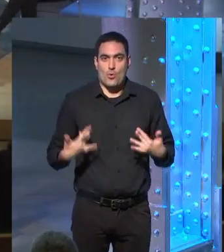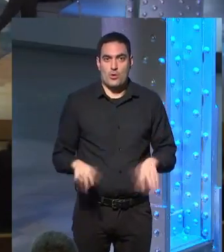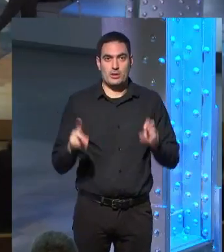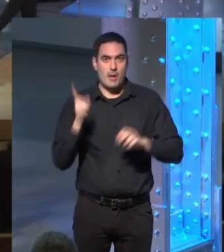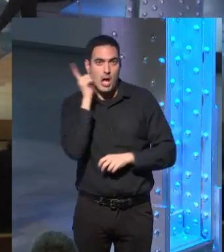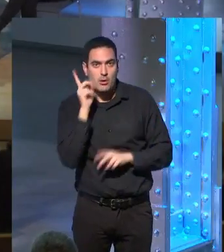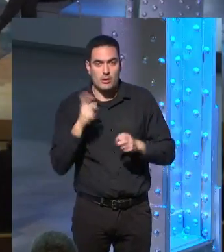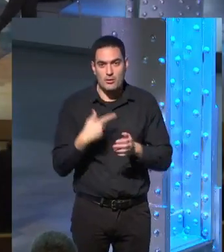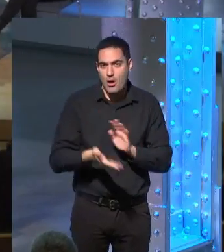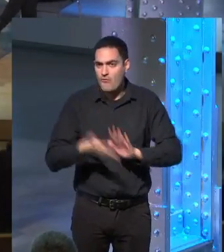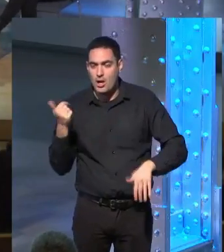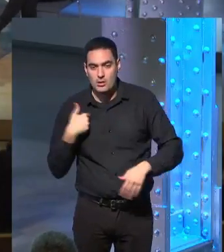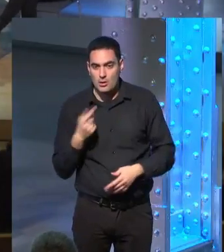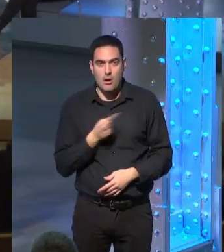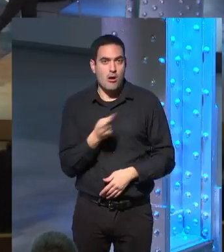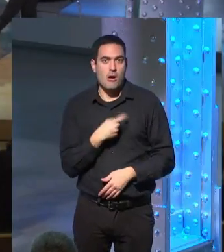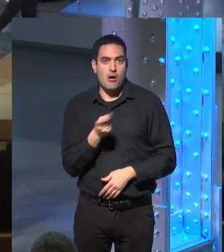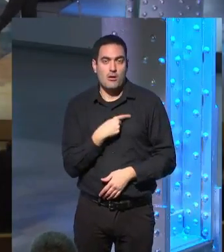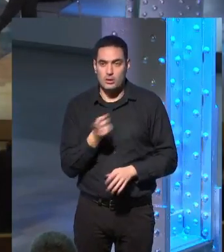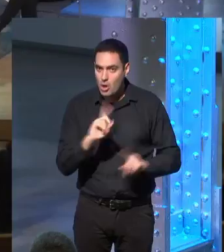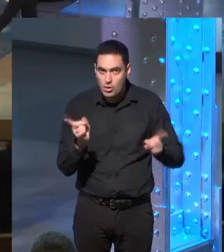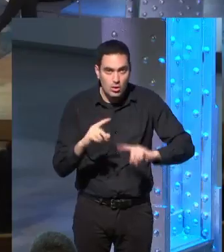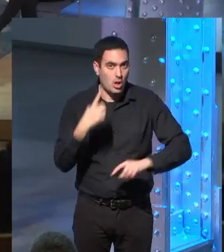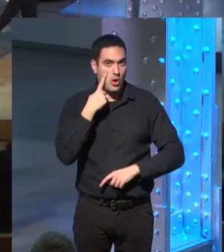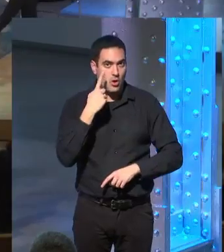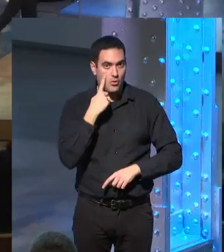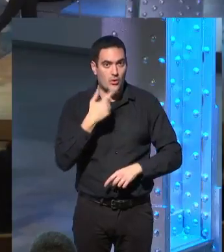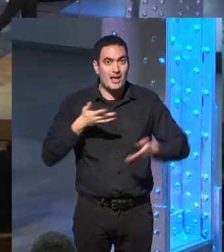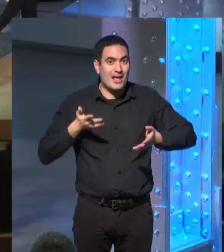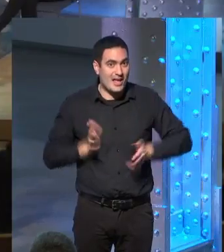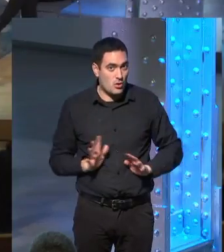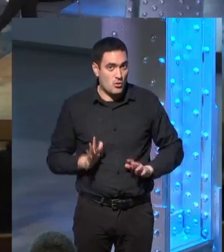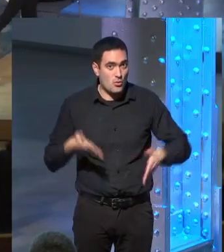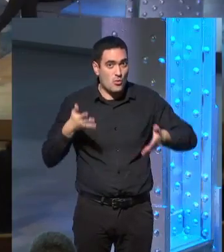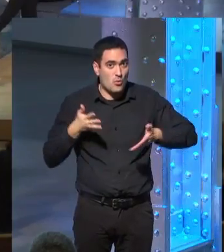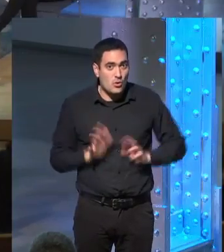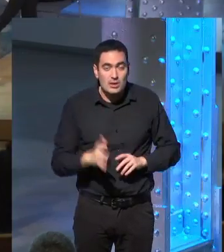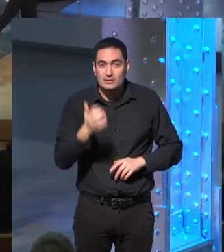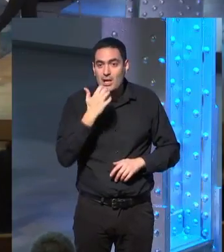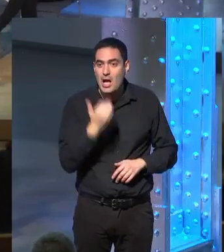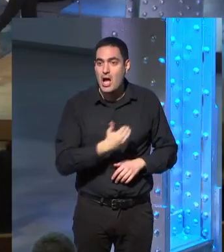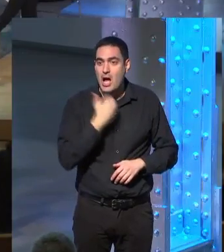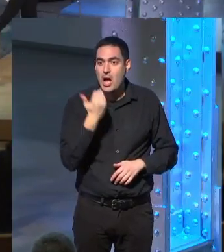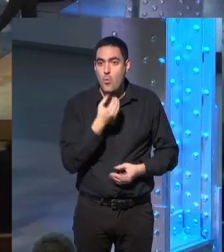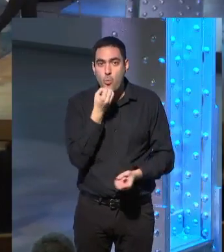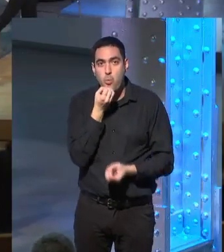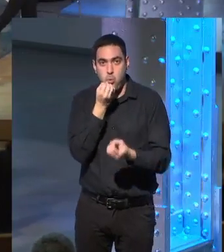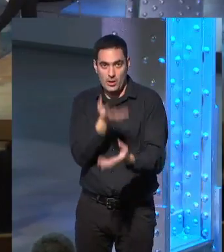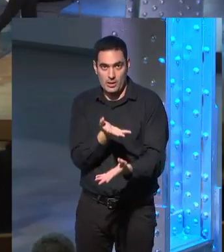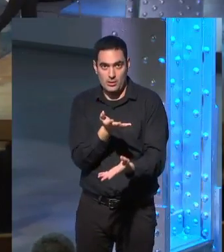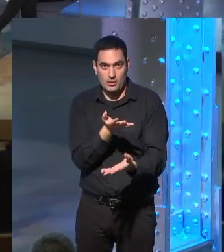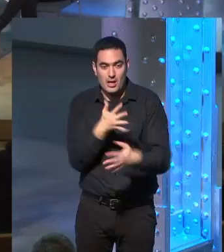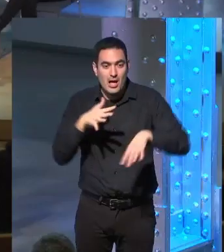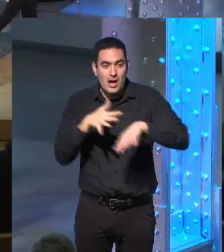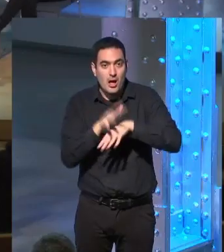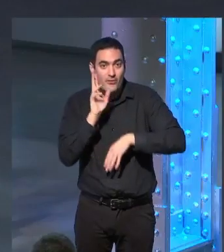estamos con la pantallita, quita todo que me está dando el ataque. No, o sea, ojo, a un hijo que cuando te cuenta algo que ha visto en